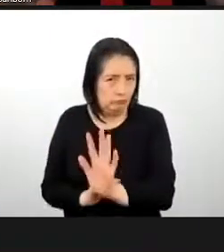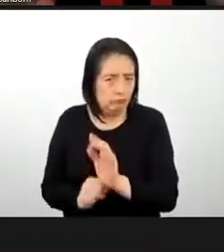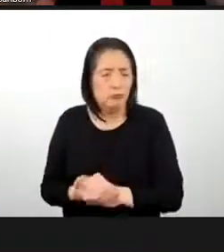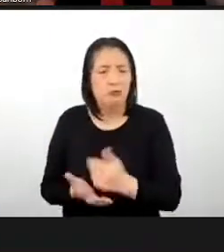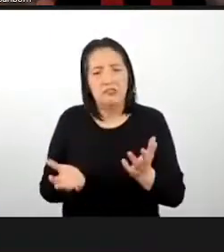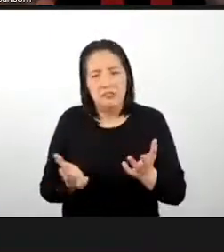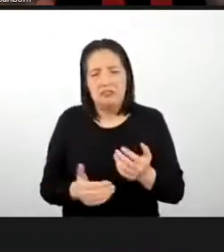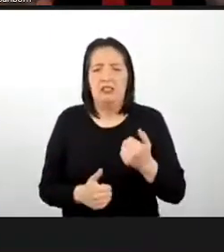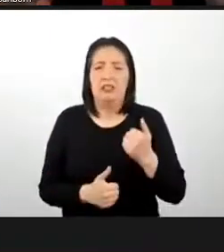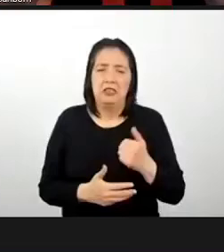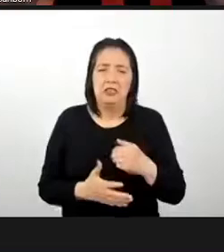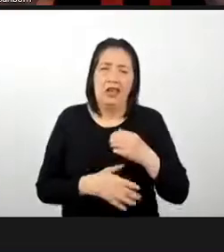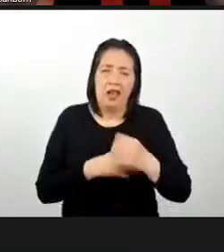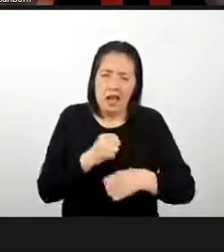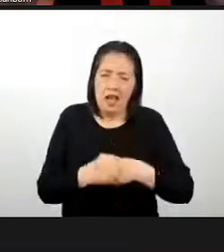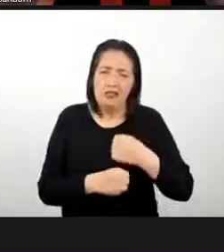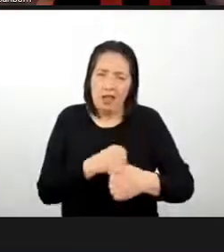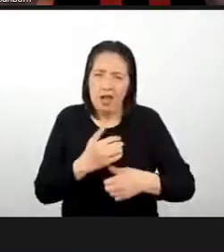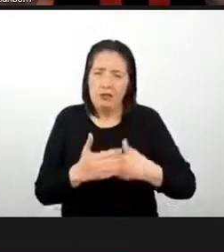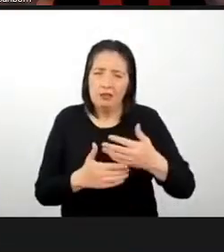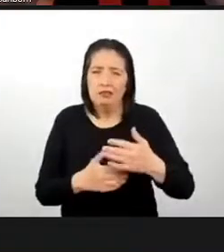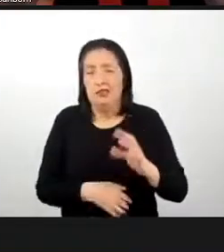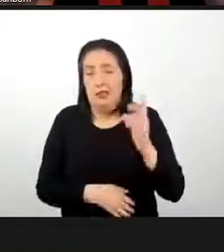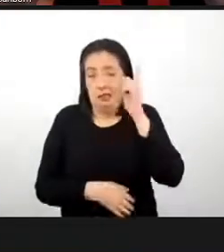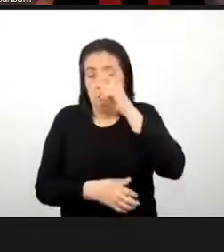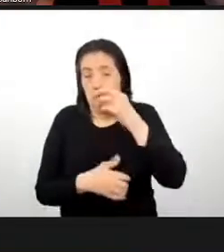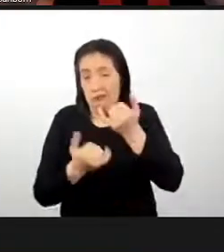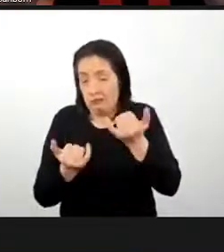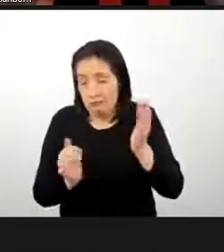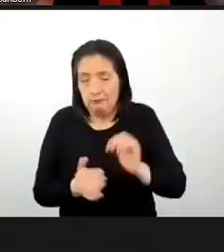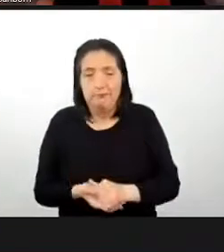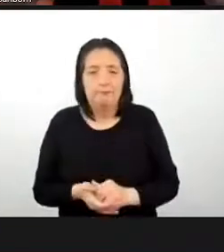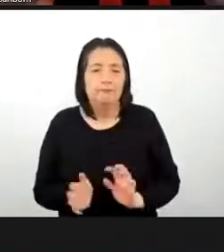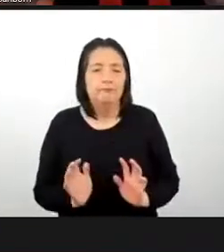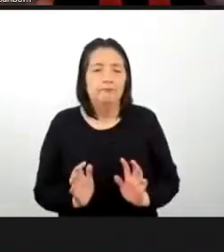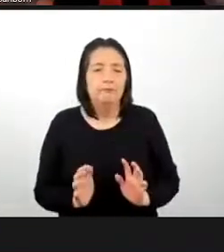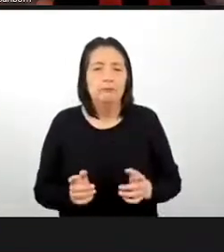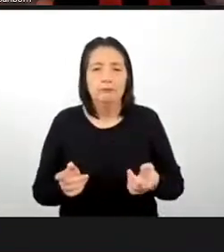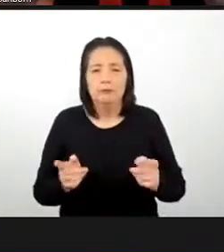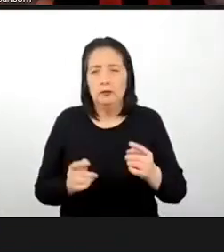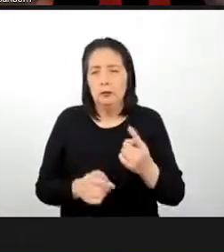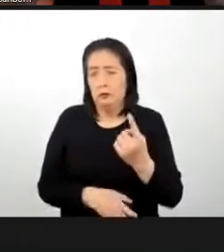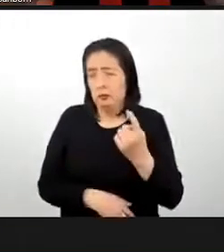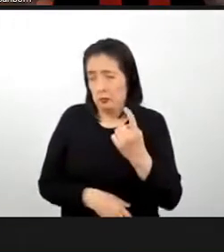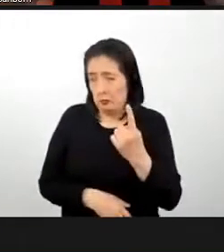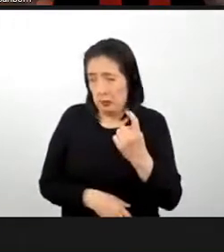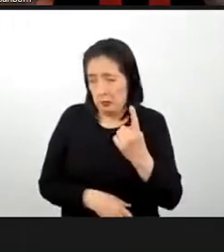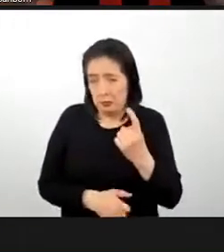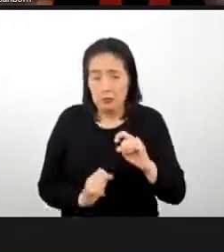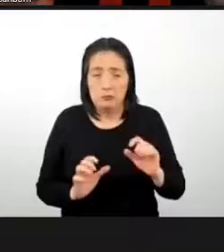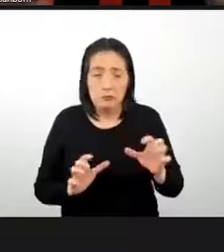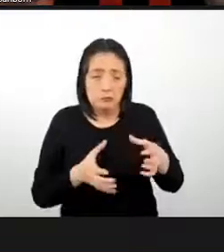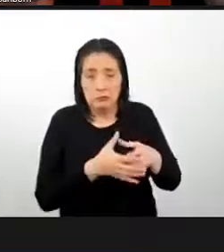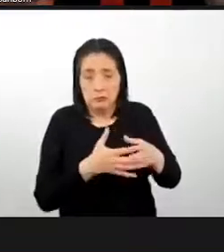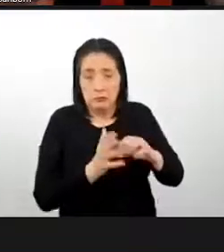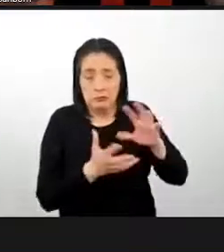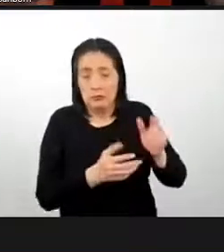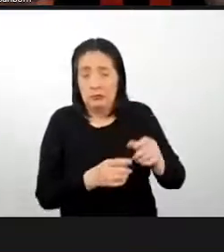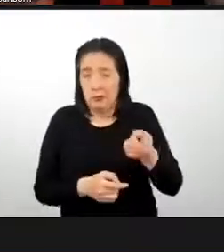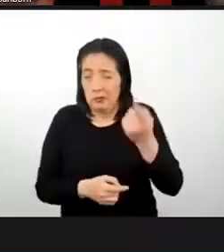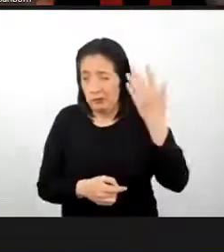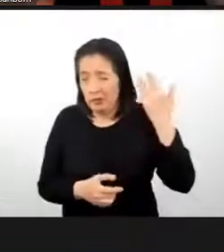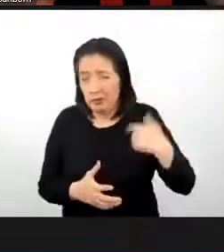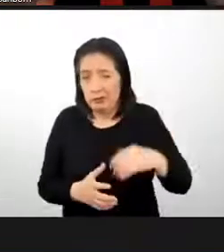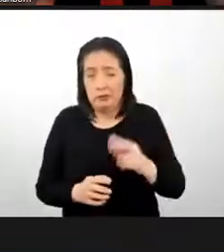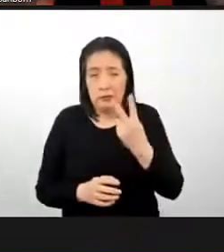es cuestión de muchos años, es muy difícil ahora, cuando solo hay un bloque prácticamente en el mundo. Cuando había dos bloques, pues había